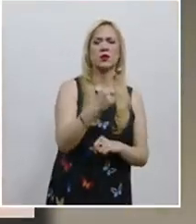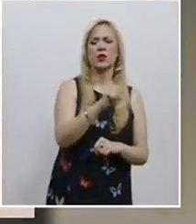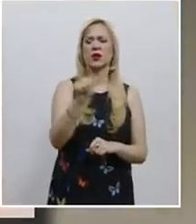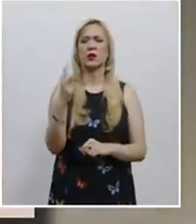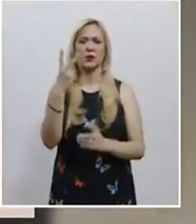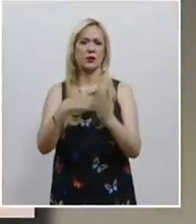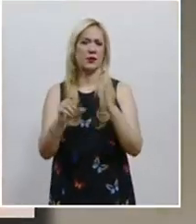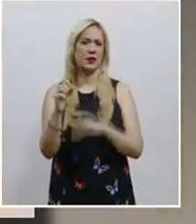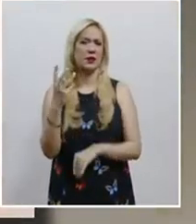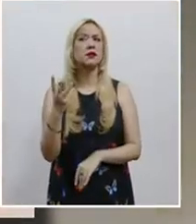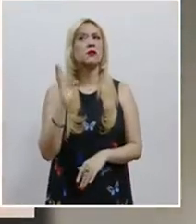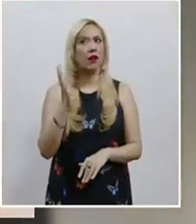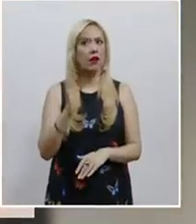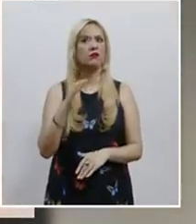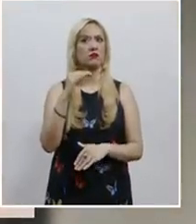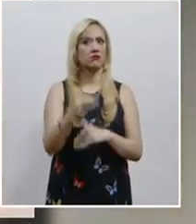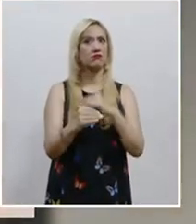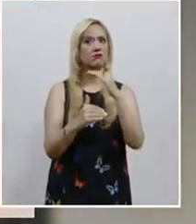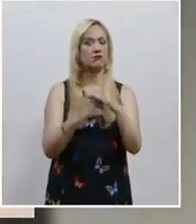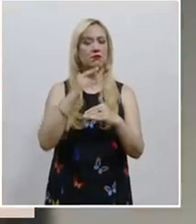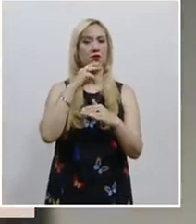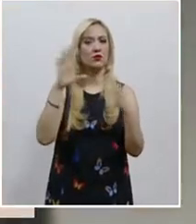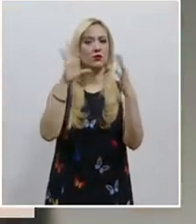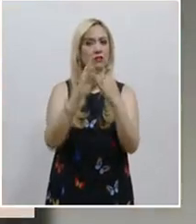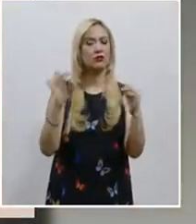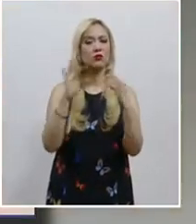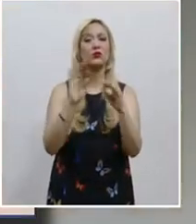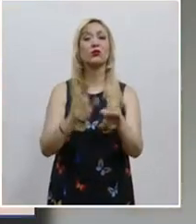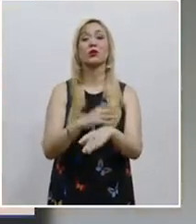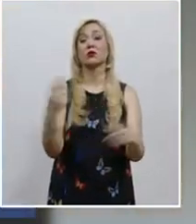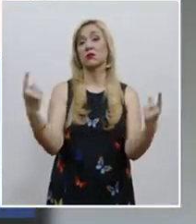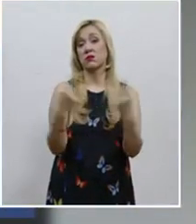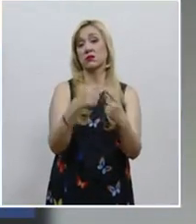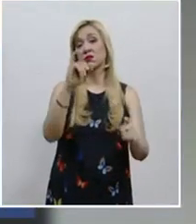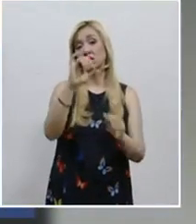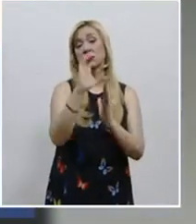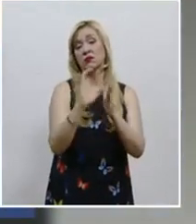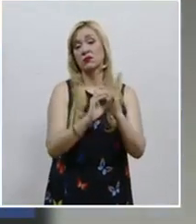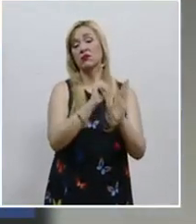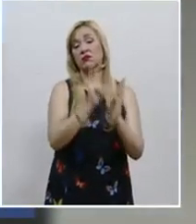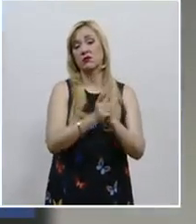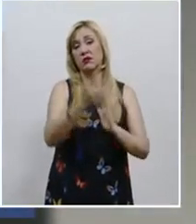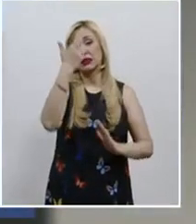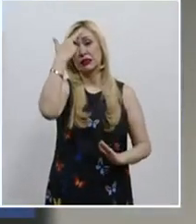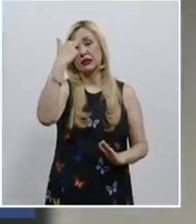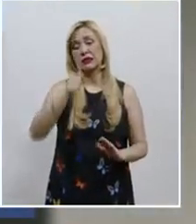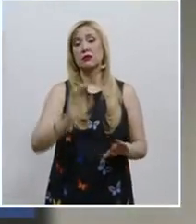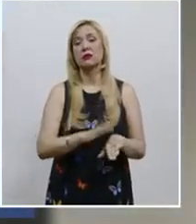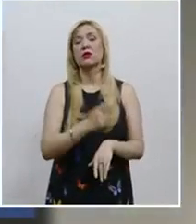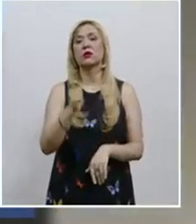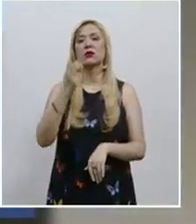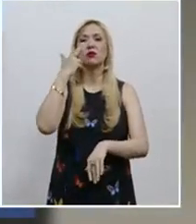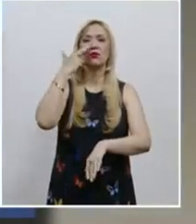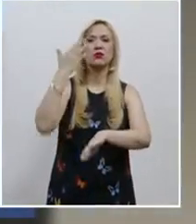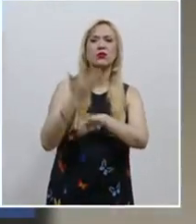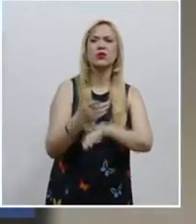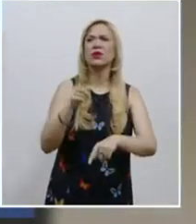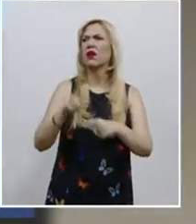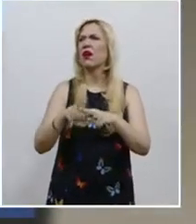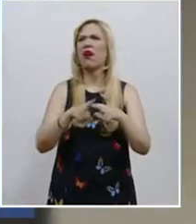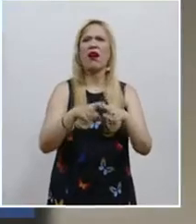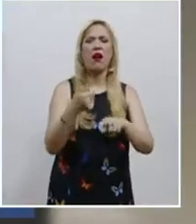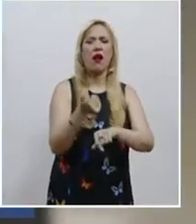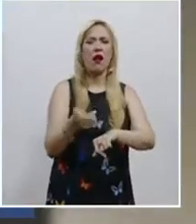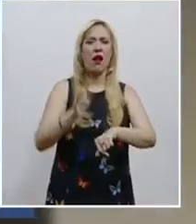reflejan avances en el tema relacionado con la acción de inconstitucionalidad en la que se impugnan las reformas a las leyes de responsabilidades administrativas